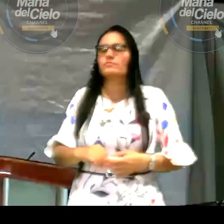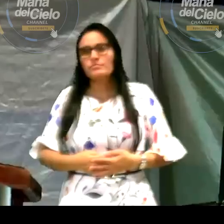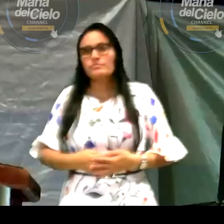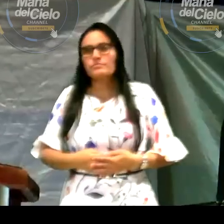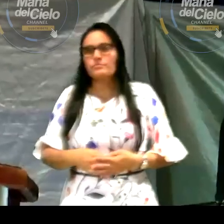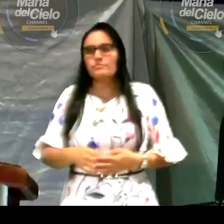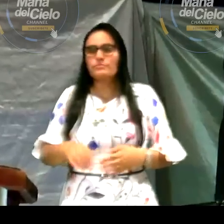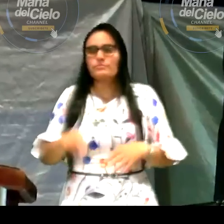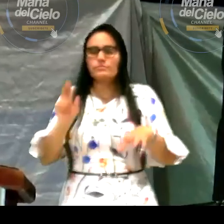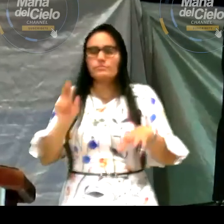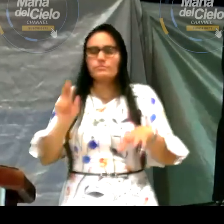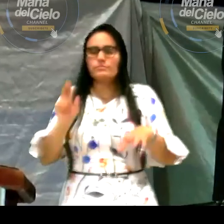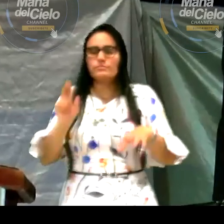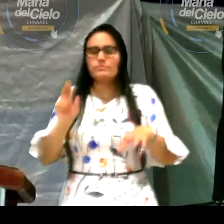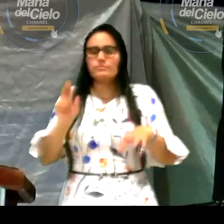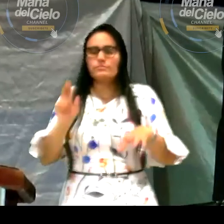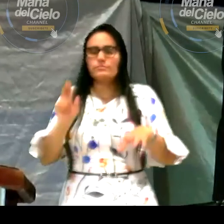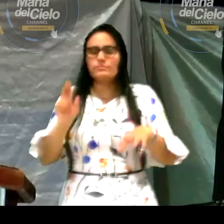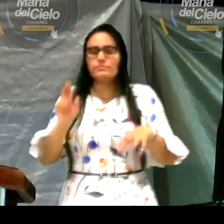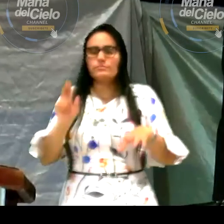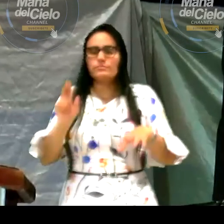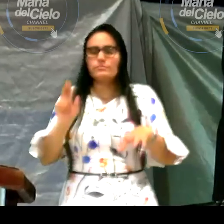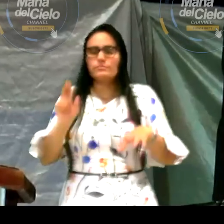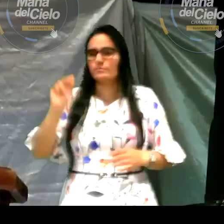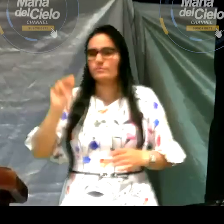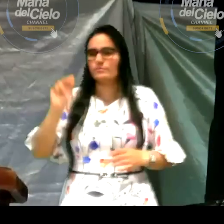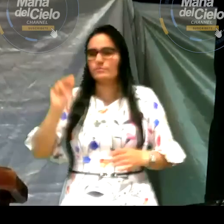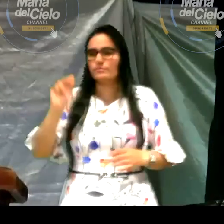de cabecera dijo, no hay nada que hacer.